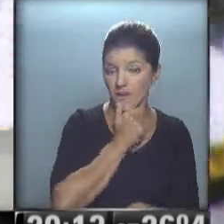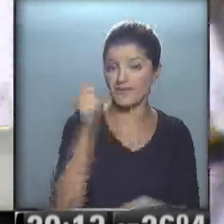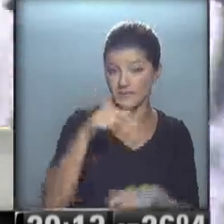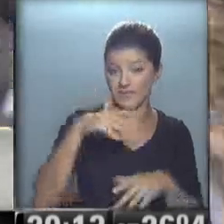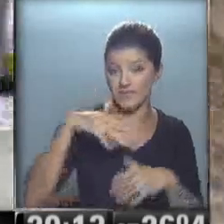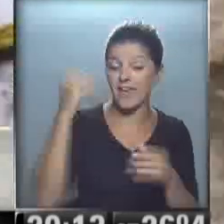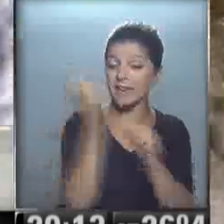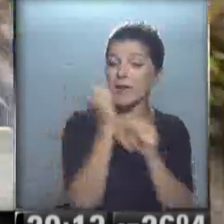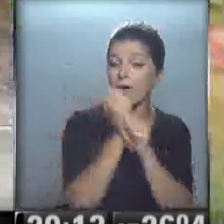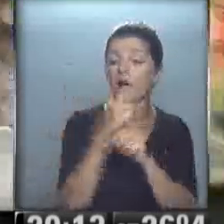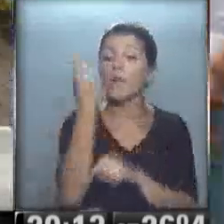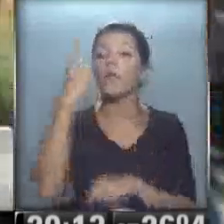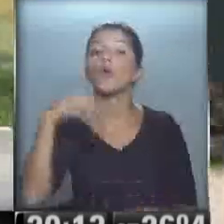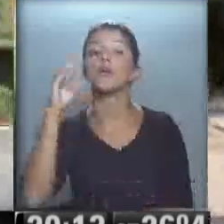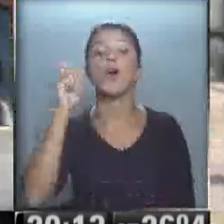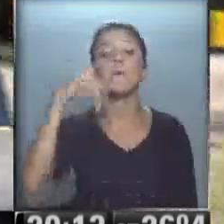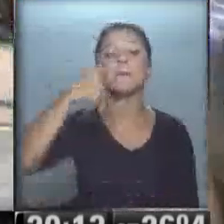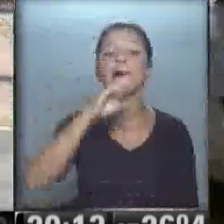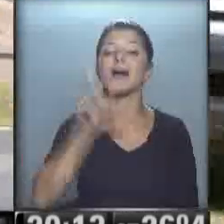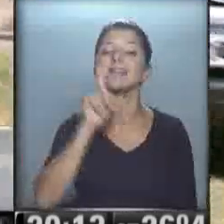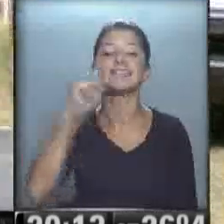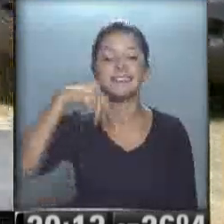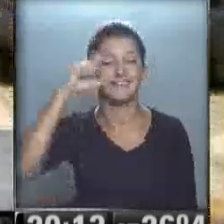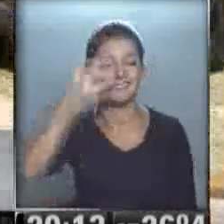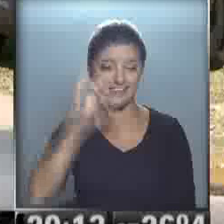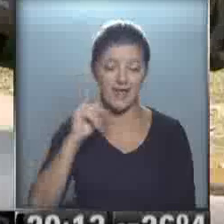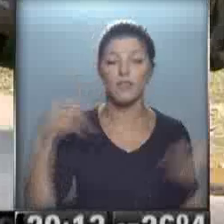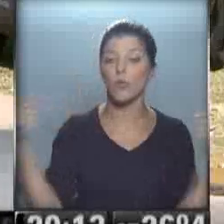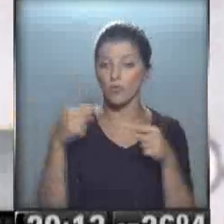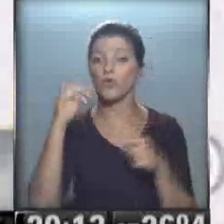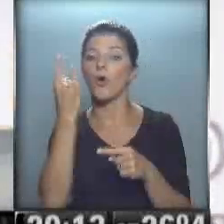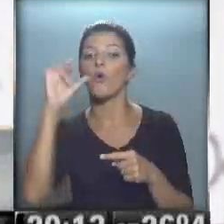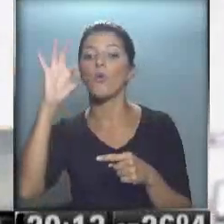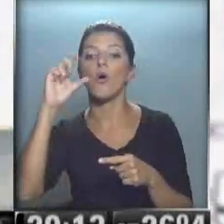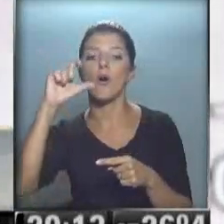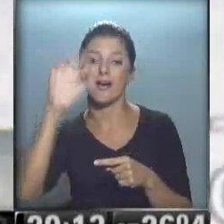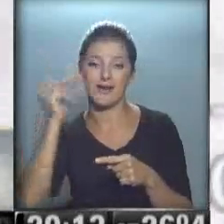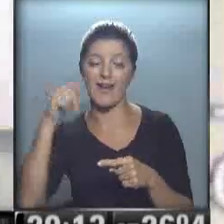que encabeza Gerardo Martínez, quien está enfrentado con la seccional de la UOCRA de Villa Fiorito.